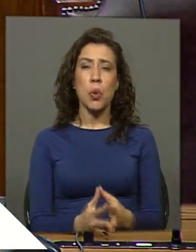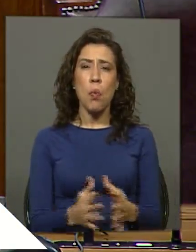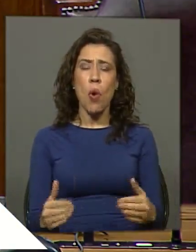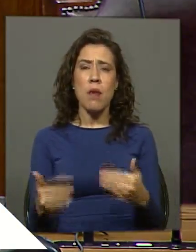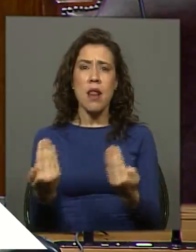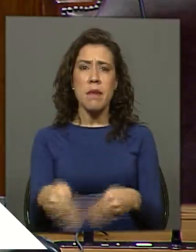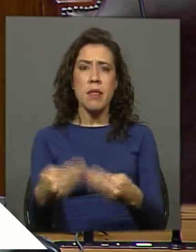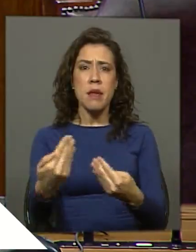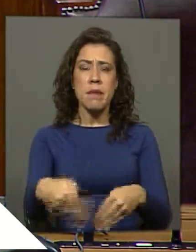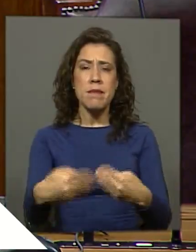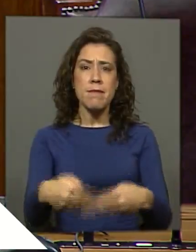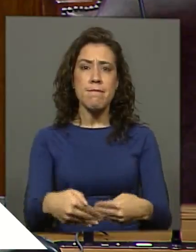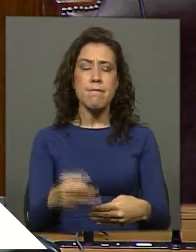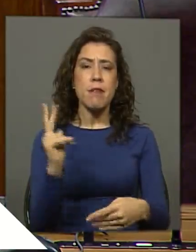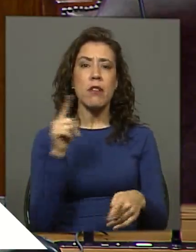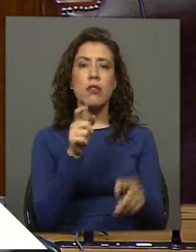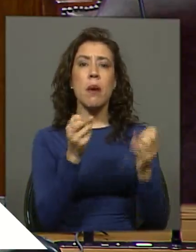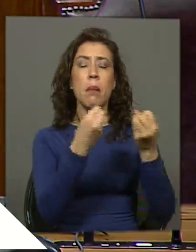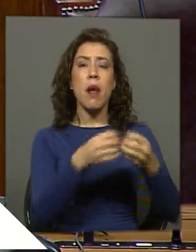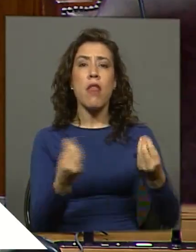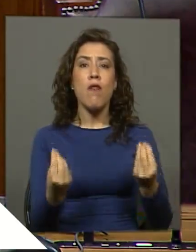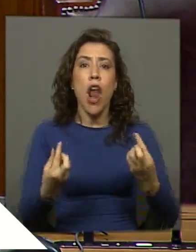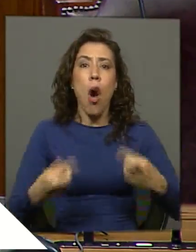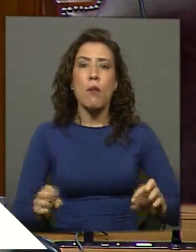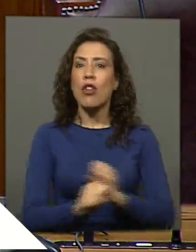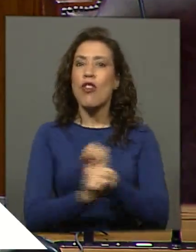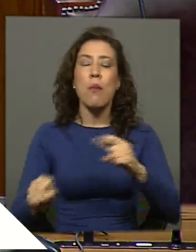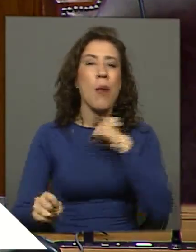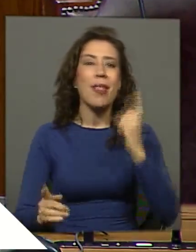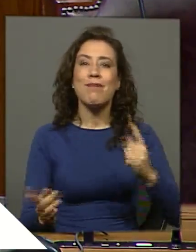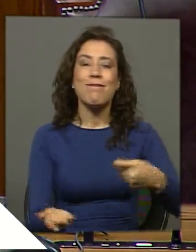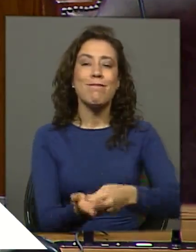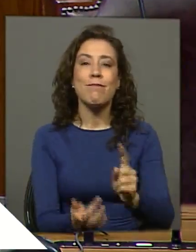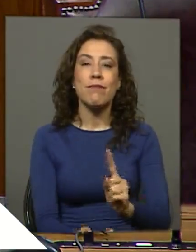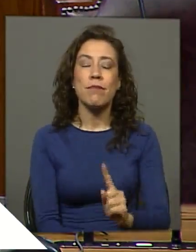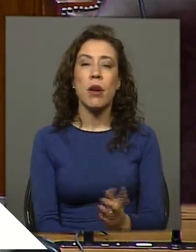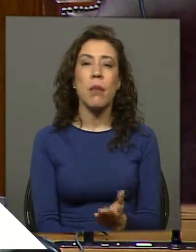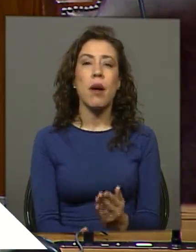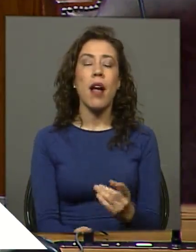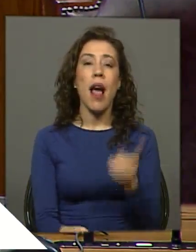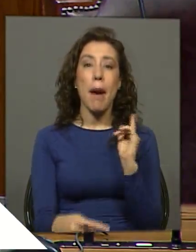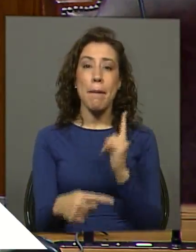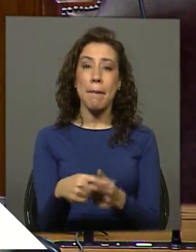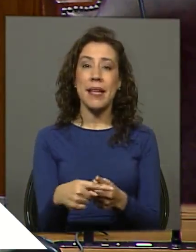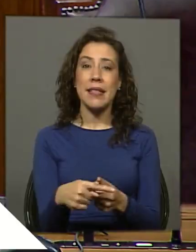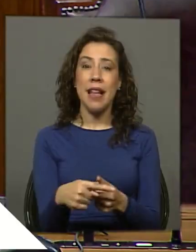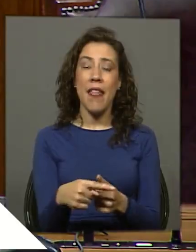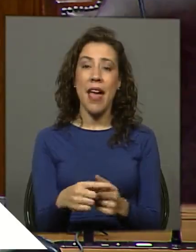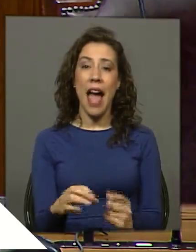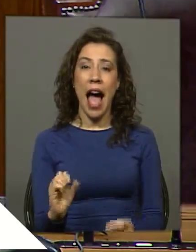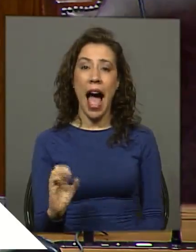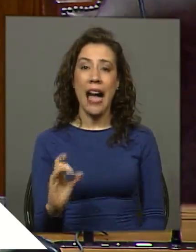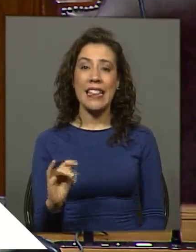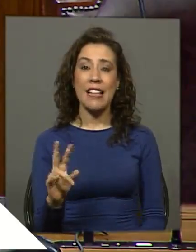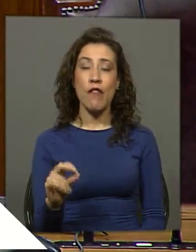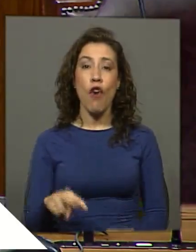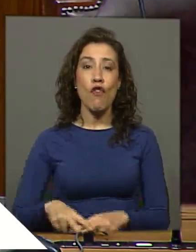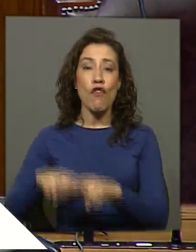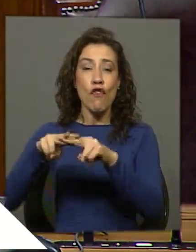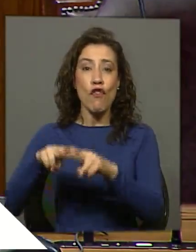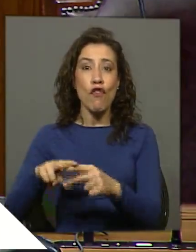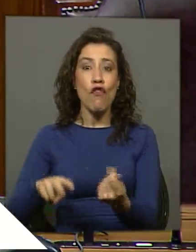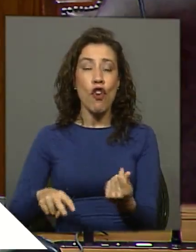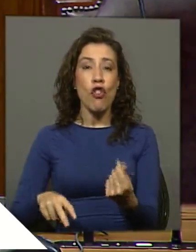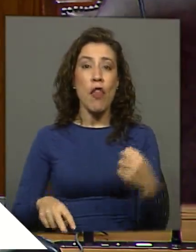restricción que ellos pierden buenas oportunidades prácticamente la mitad de los activos de los fondos de pensiones